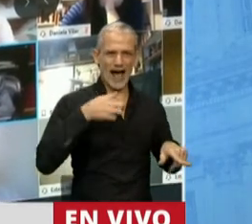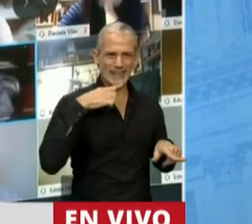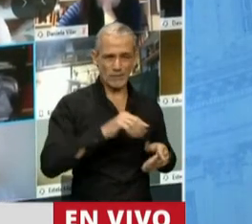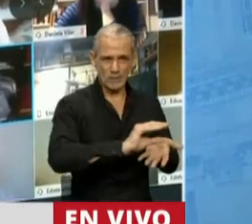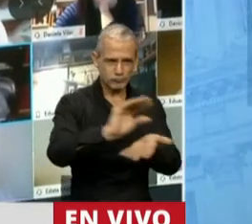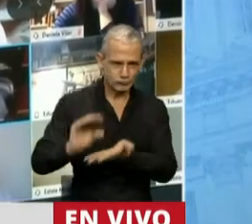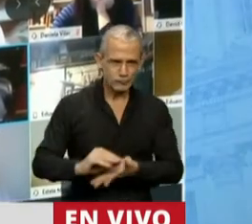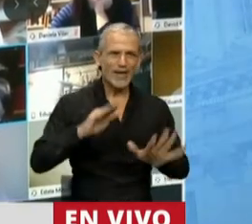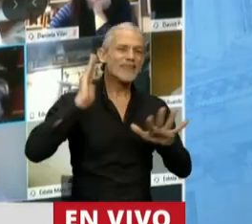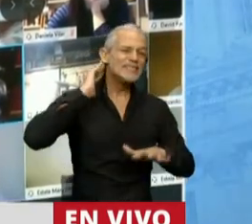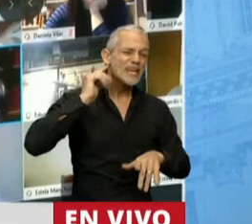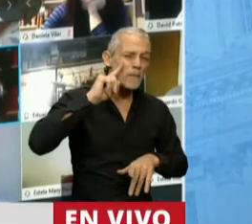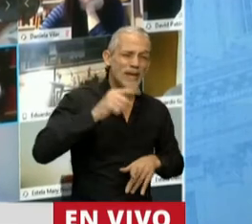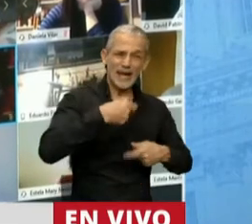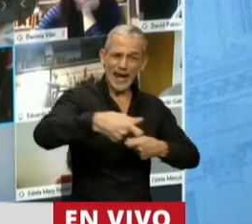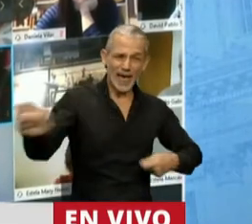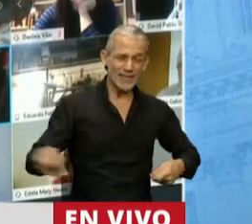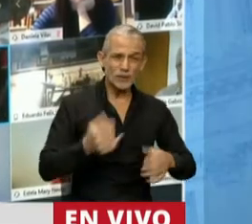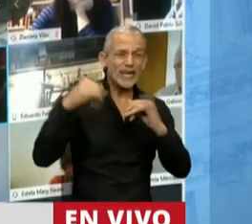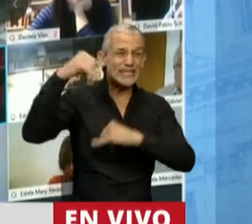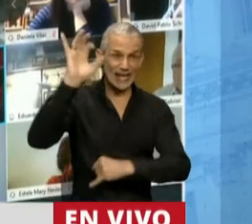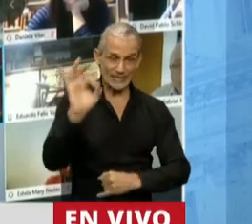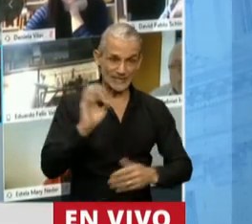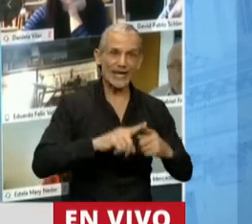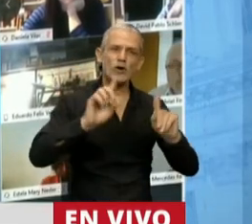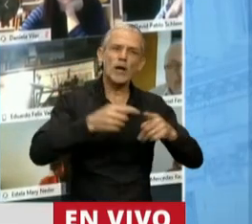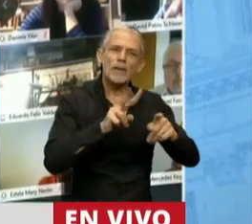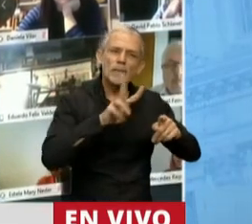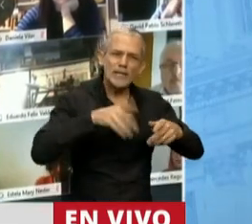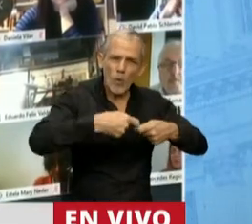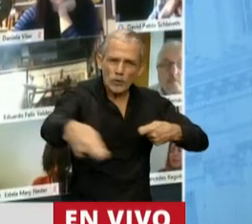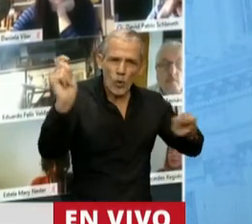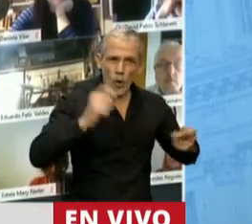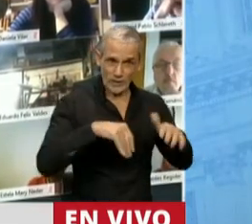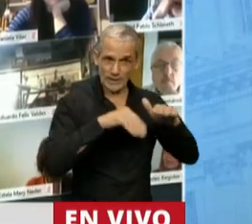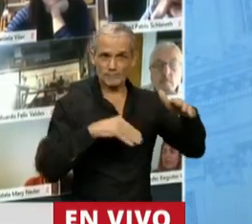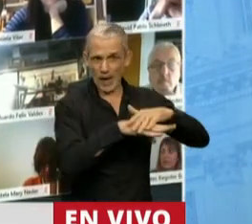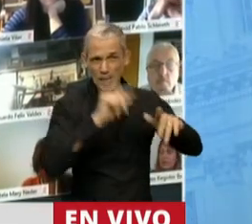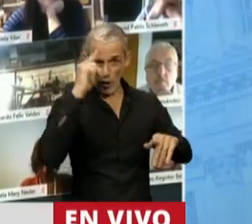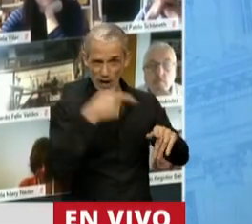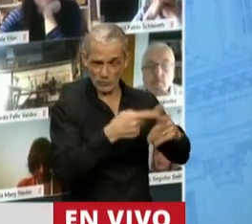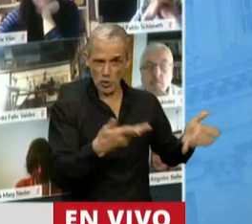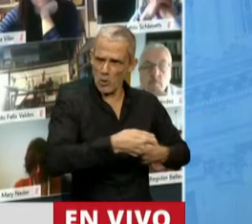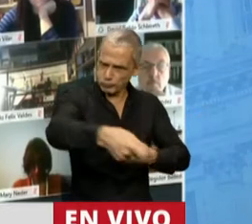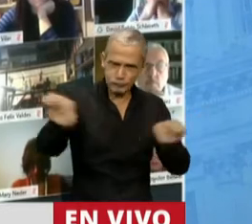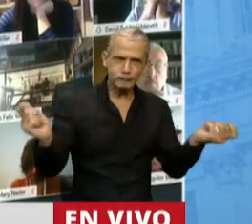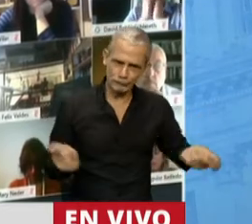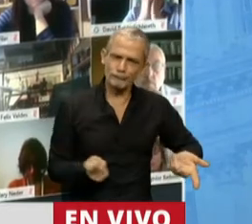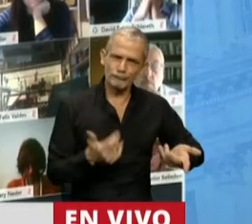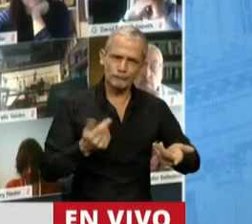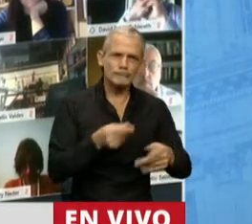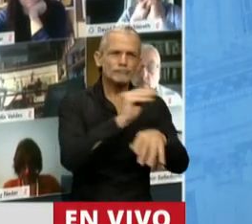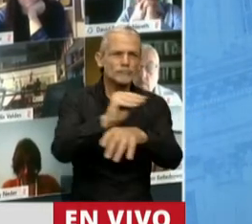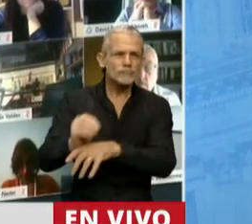mil créditos a tasa cero los créditos a tasas de 24% física de banco nación el aporte